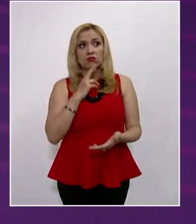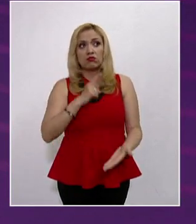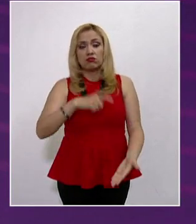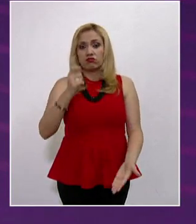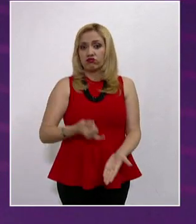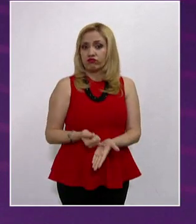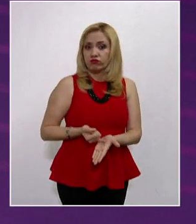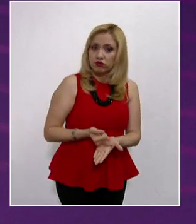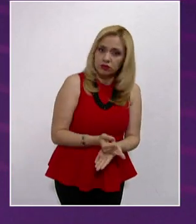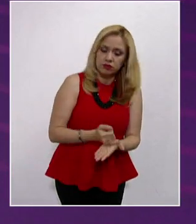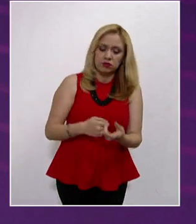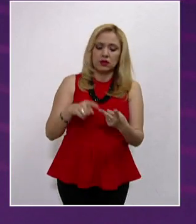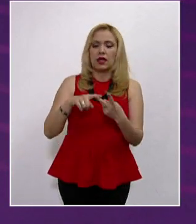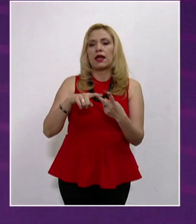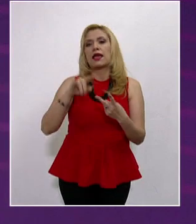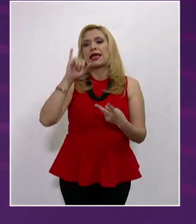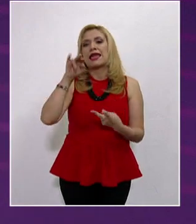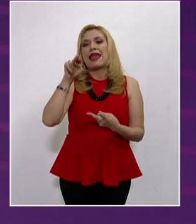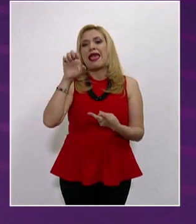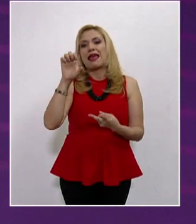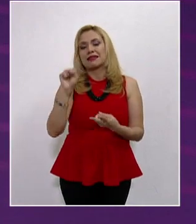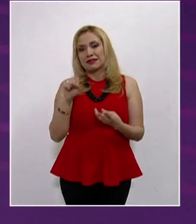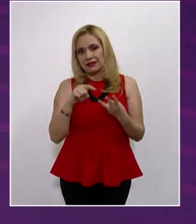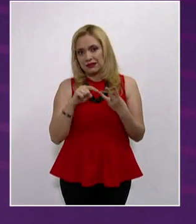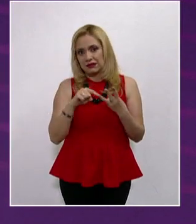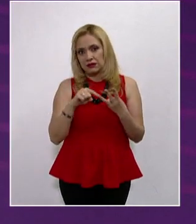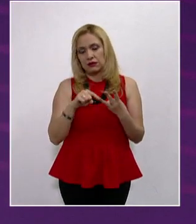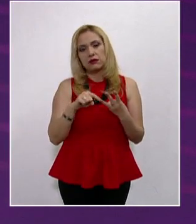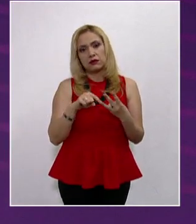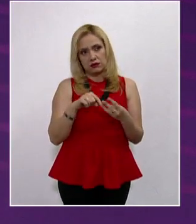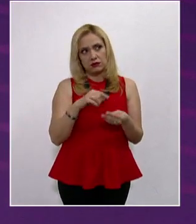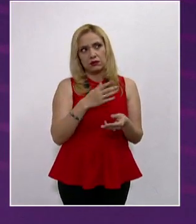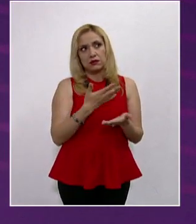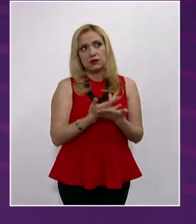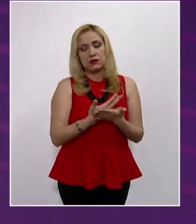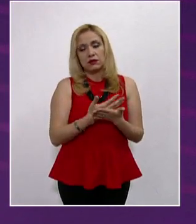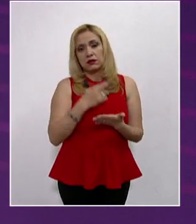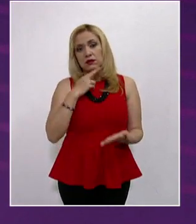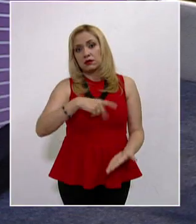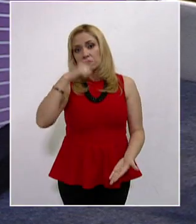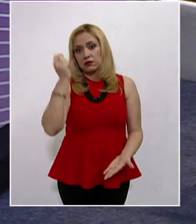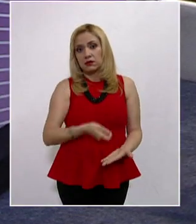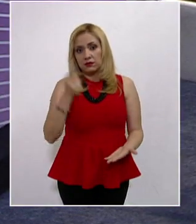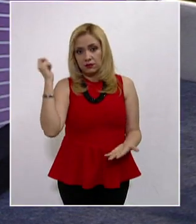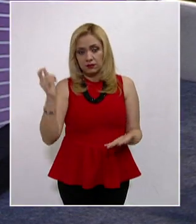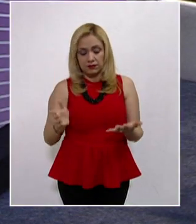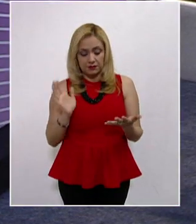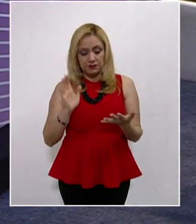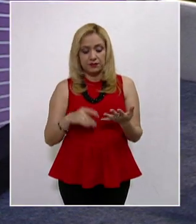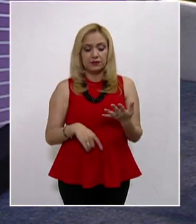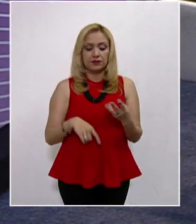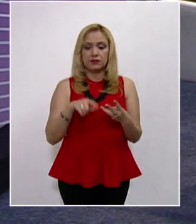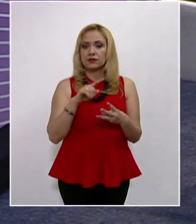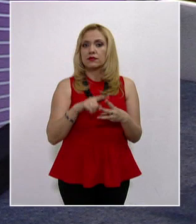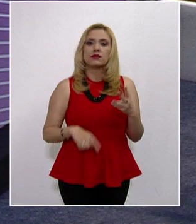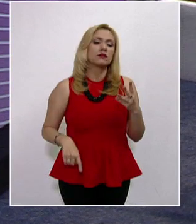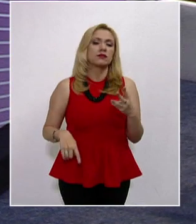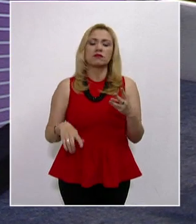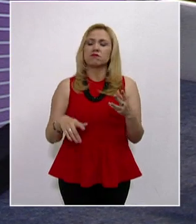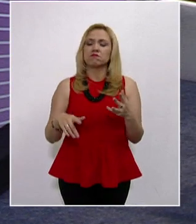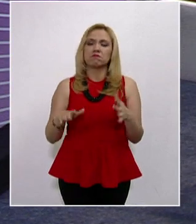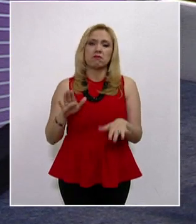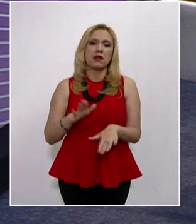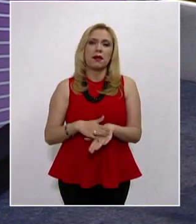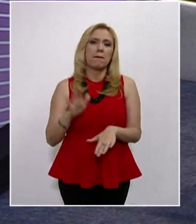firme. El caso de Inés Fernández también fue consignado, está en proceso de tener una sentencia. Esos son, yo creo que los